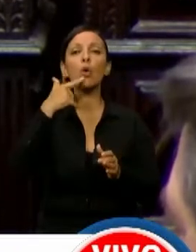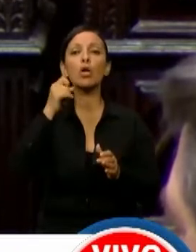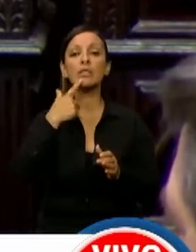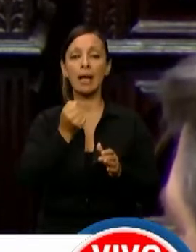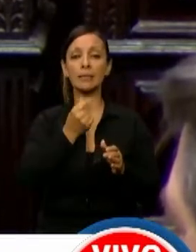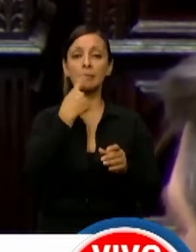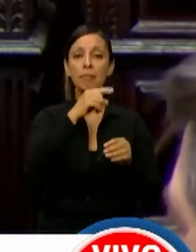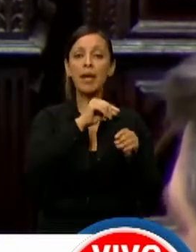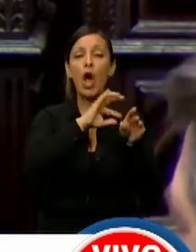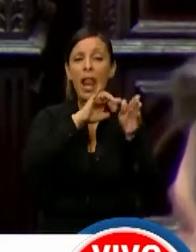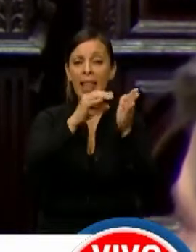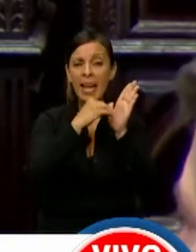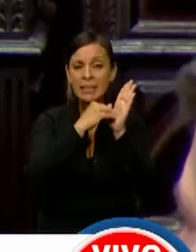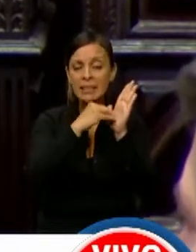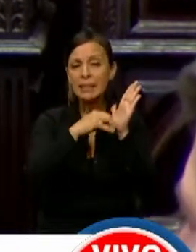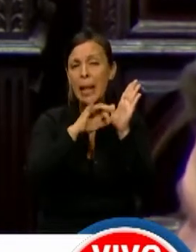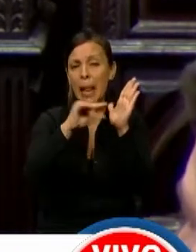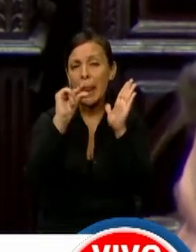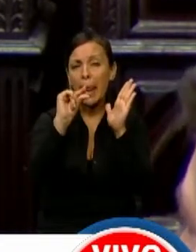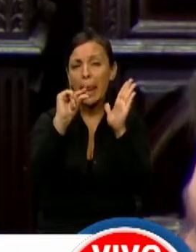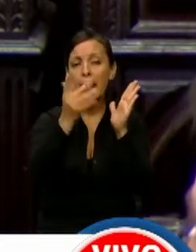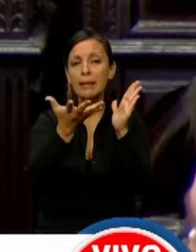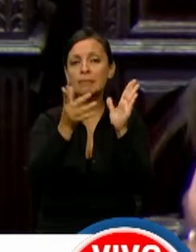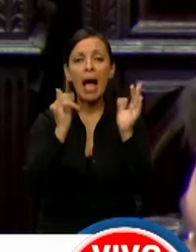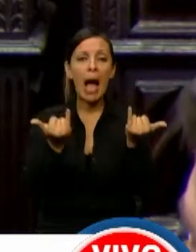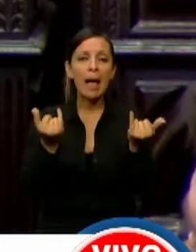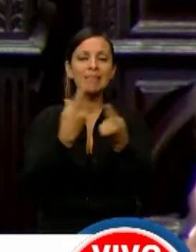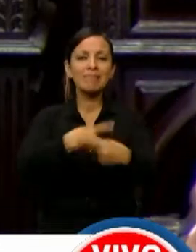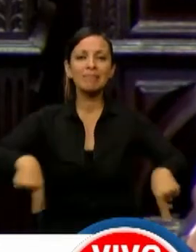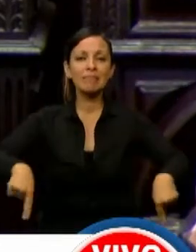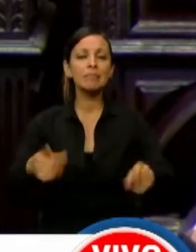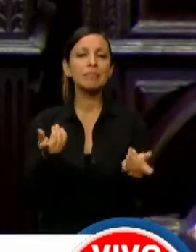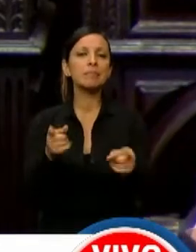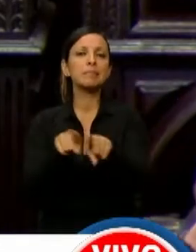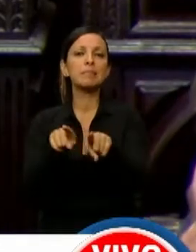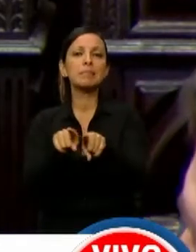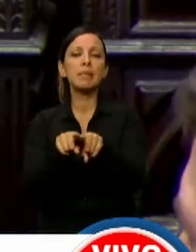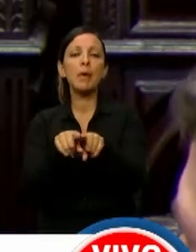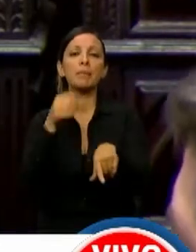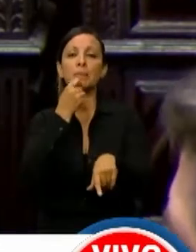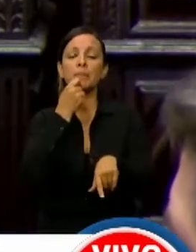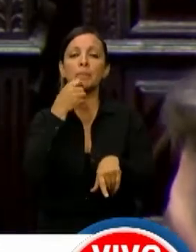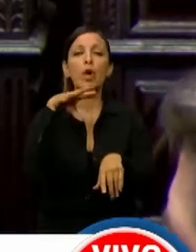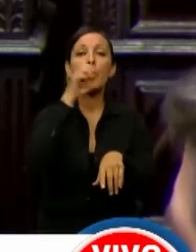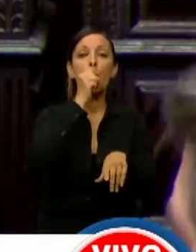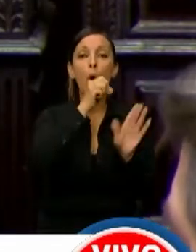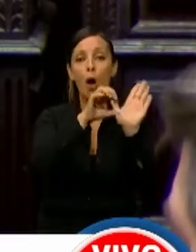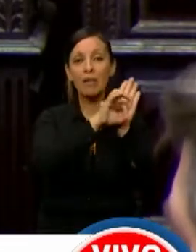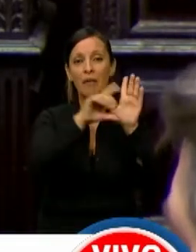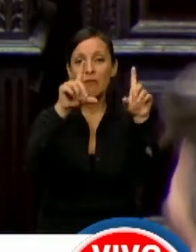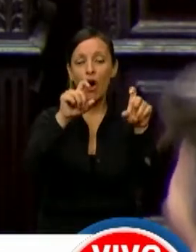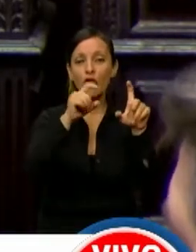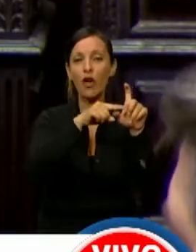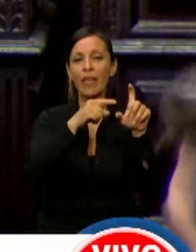pequeñitas. Y así con cantidades inmensas de alimentos, como pasa con los jugos con imágenes de frutas que nada tienen